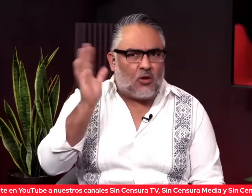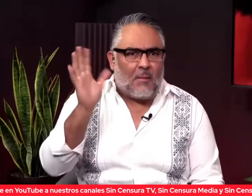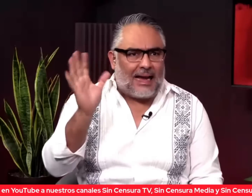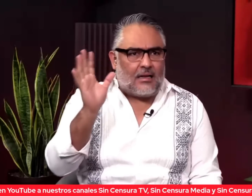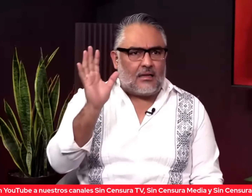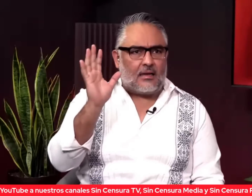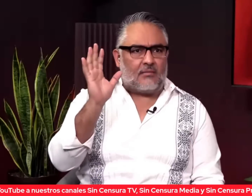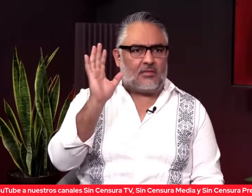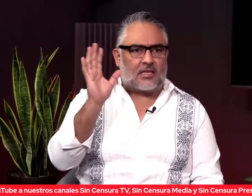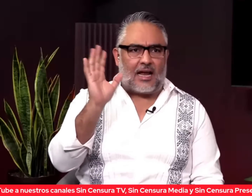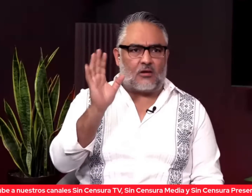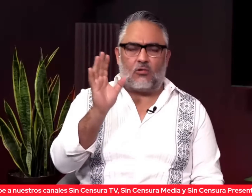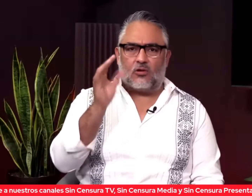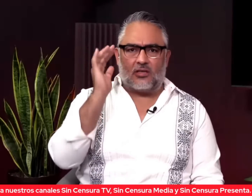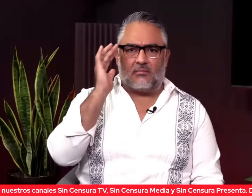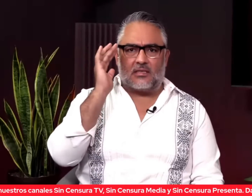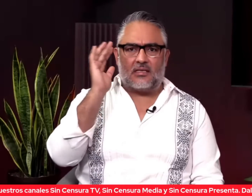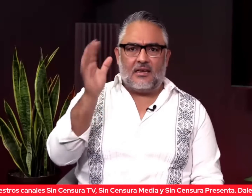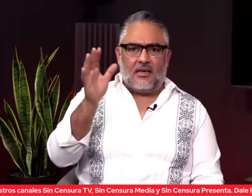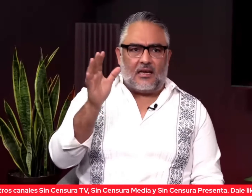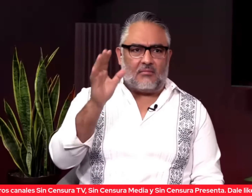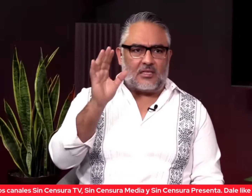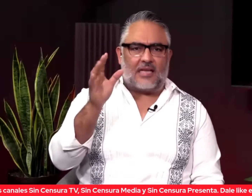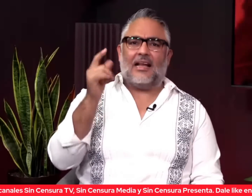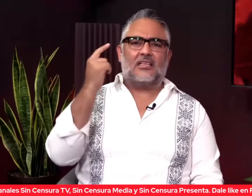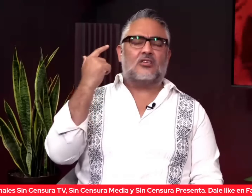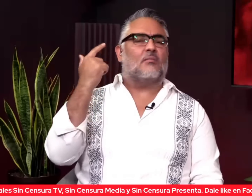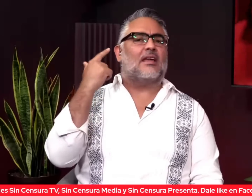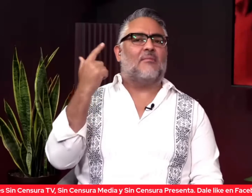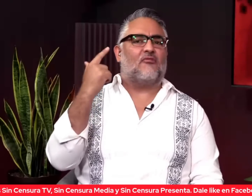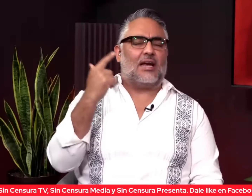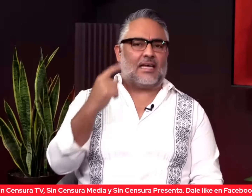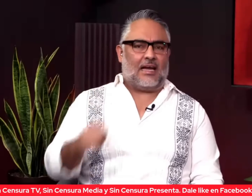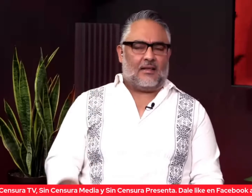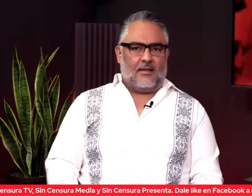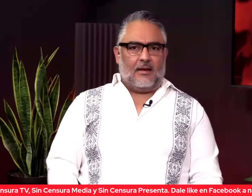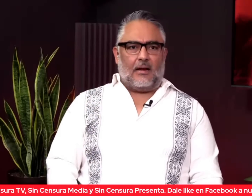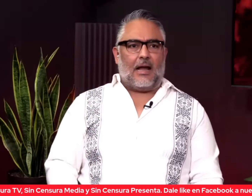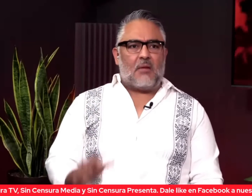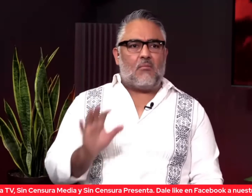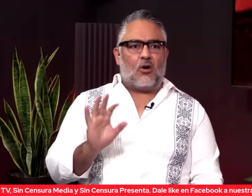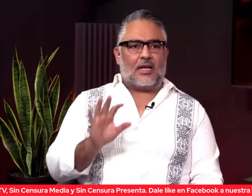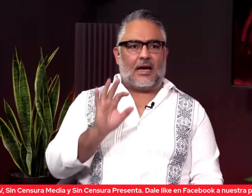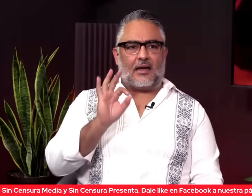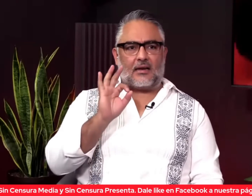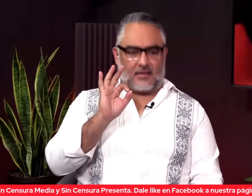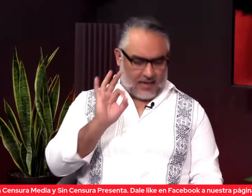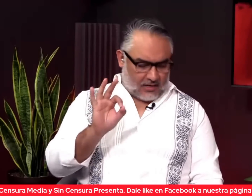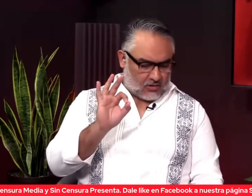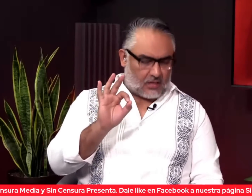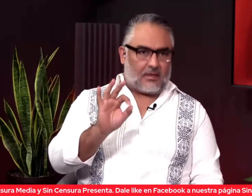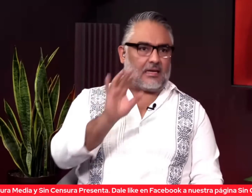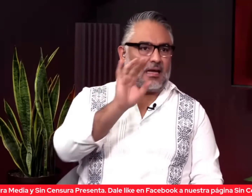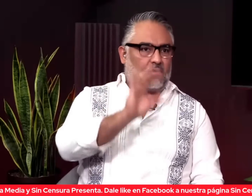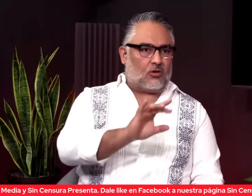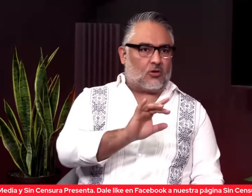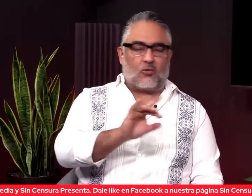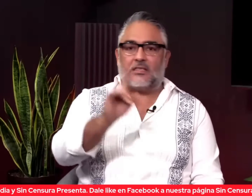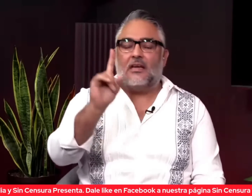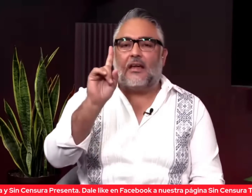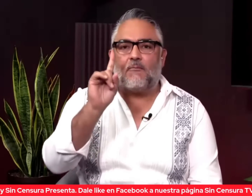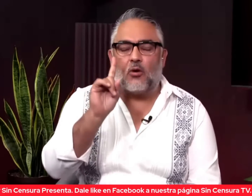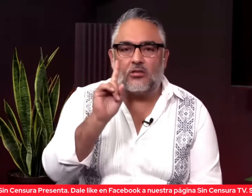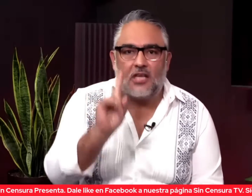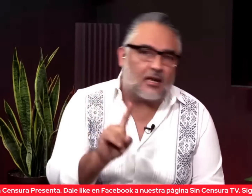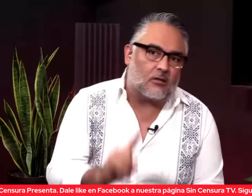o ando mal en mis cálculos, en mis análisis, o ya me falla la memoria, Ricardo Sevilla, Toño